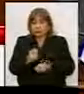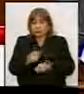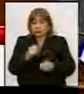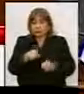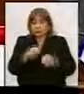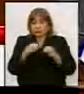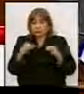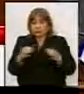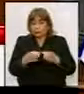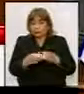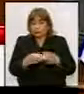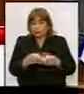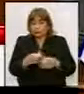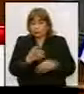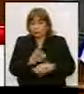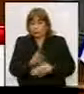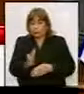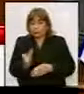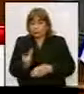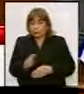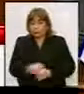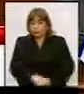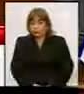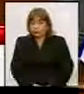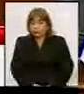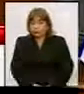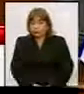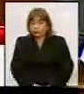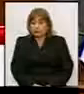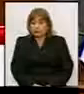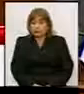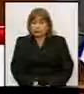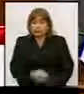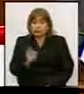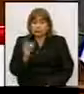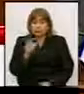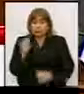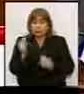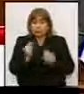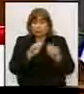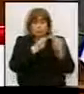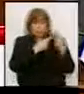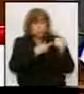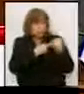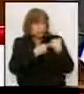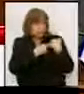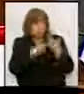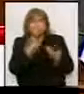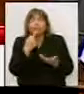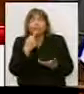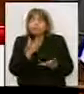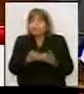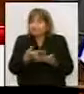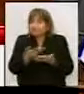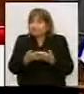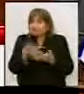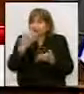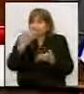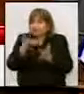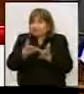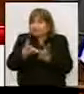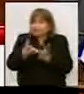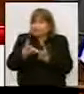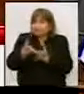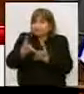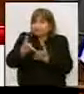este Congreso. Pero por otro lado también, no solamente hay que establecer los responsables ni las medidas, sino hay que